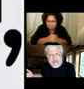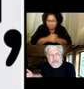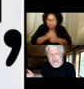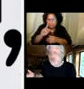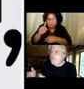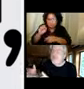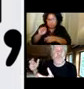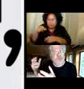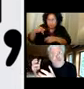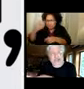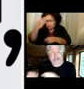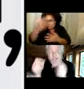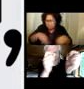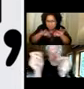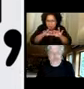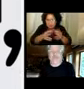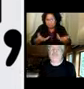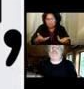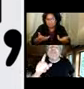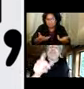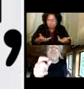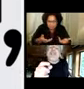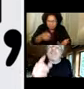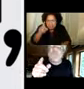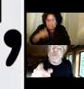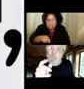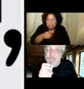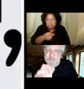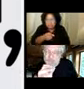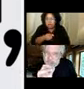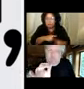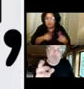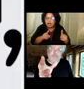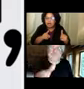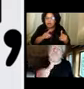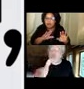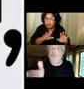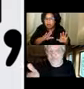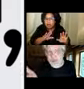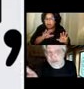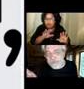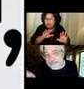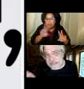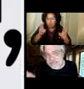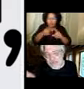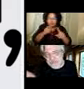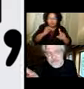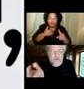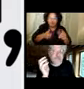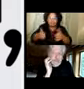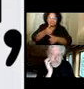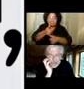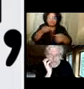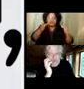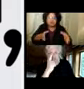Nosotros siempre subimos que aquellos proveedores de soporte directo eran vitales, esenciales. Pero vean, y esa es una